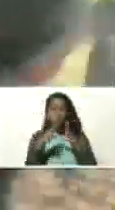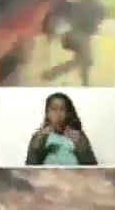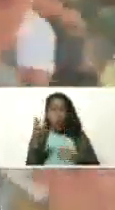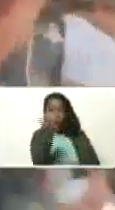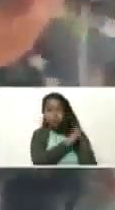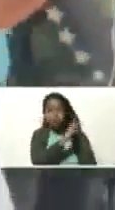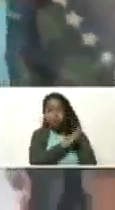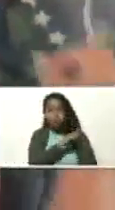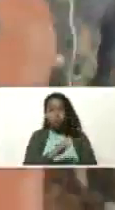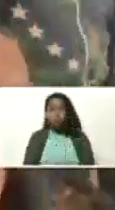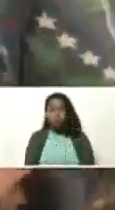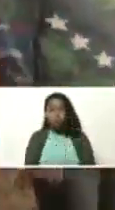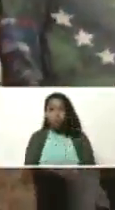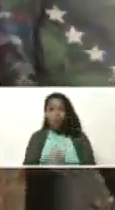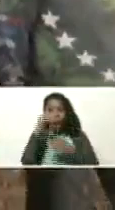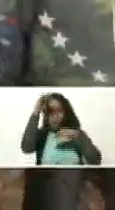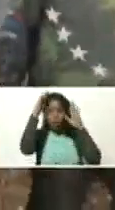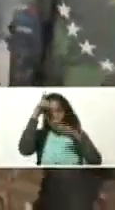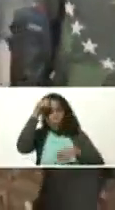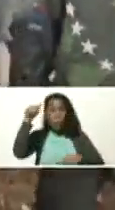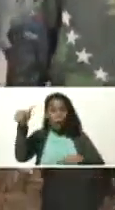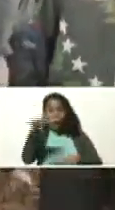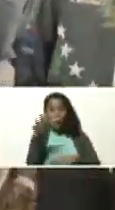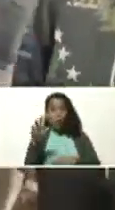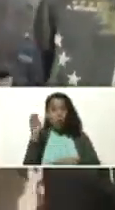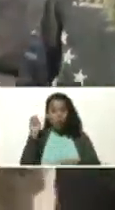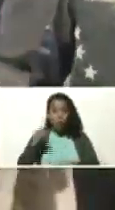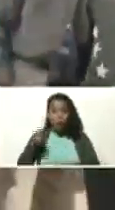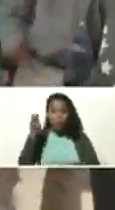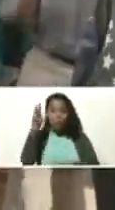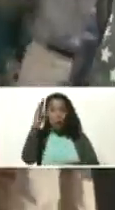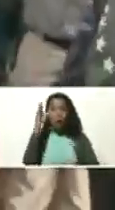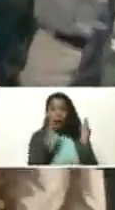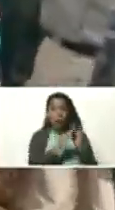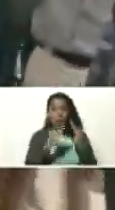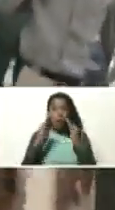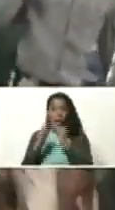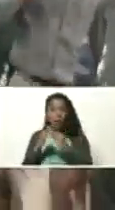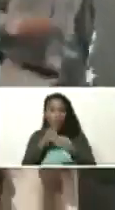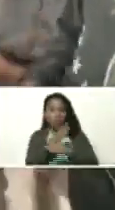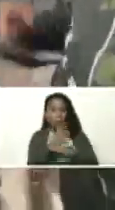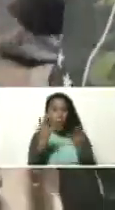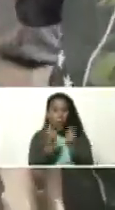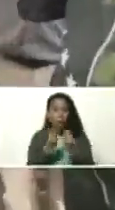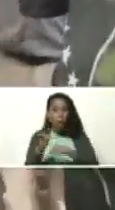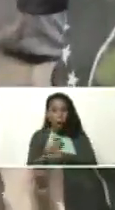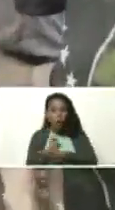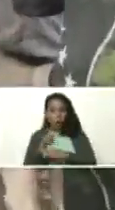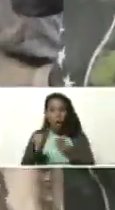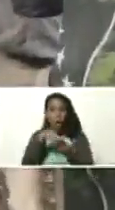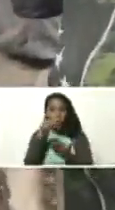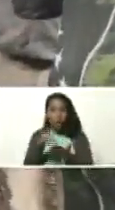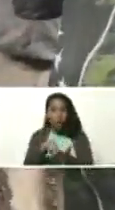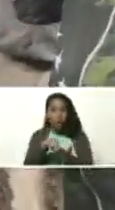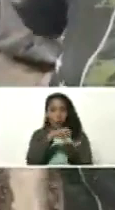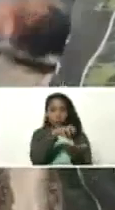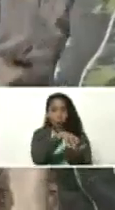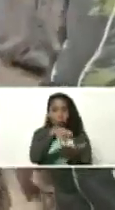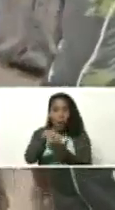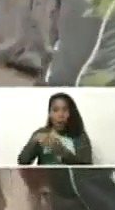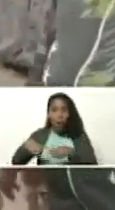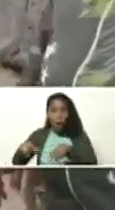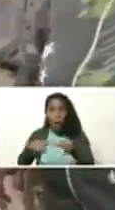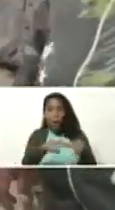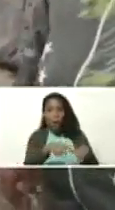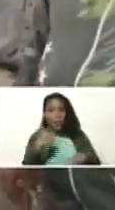comandantes. Están atendiendo al pueblo, subiendo, haciendo un casa por casa con el gobierno nacional, con el gobierno regional.